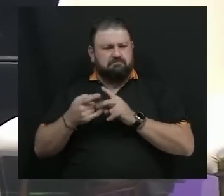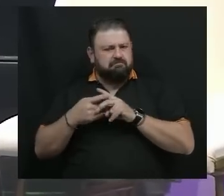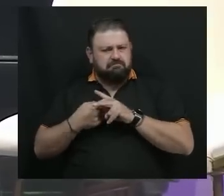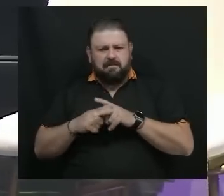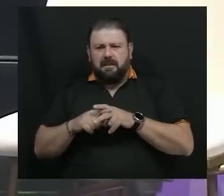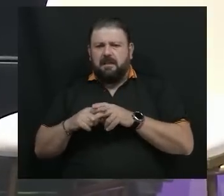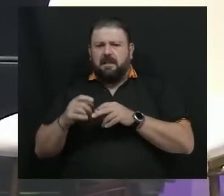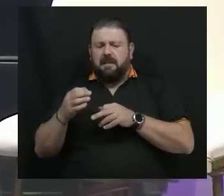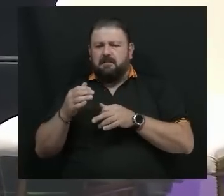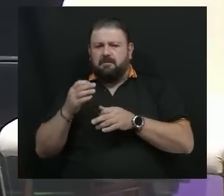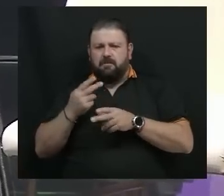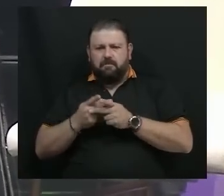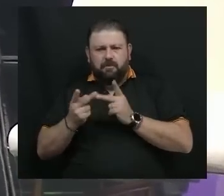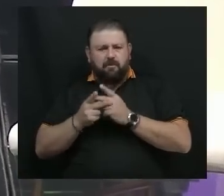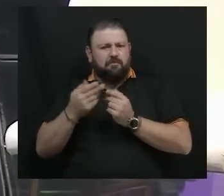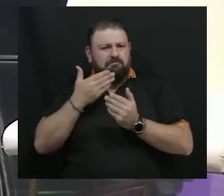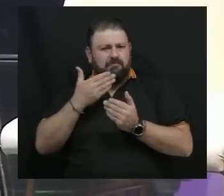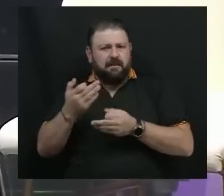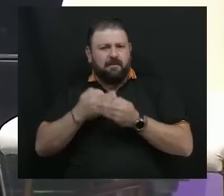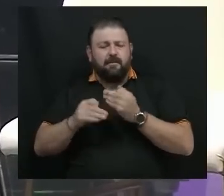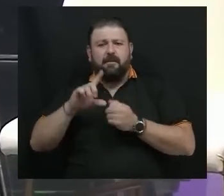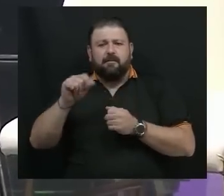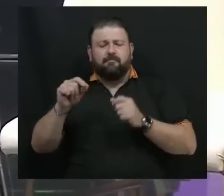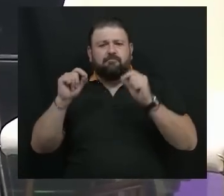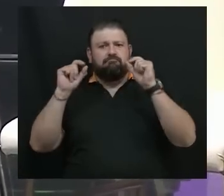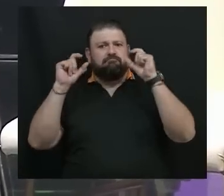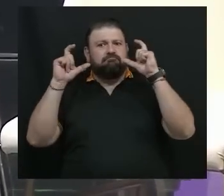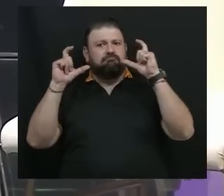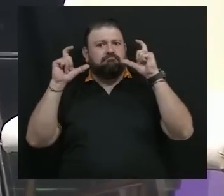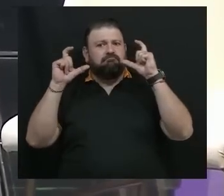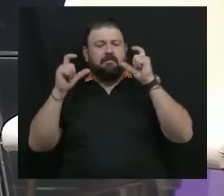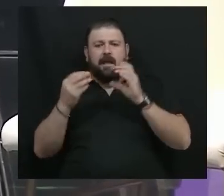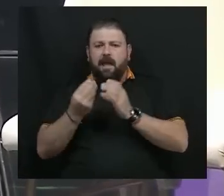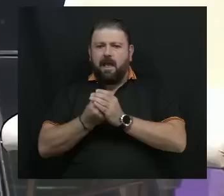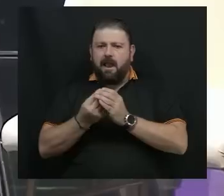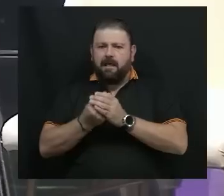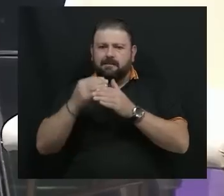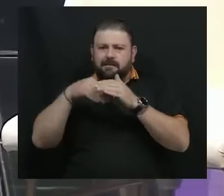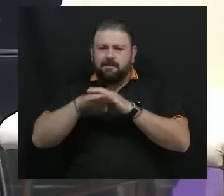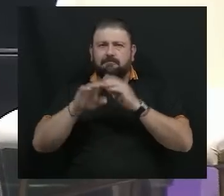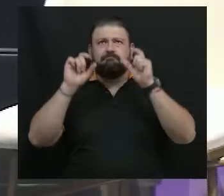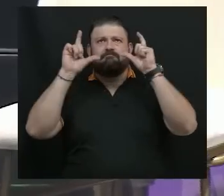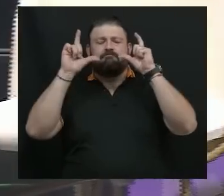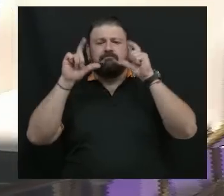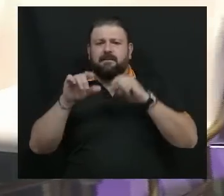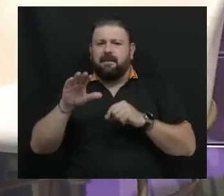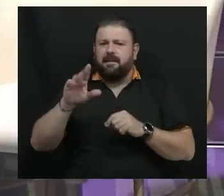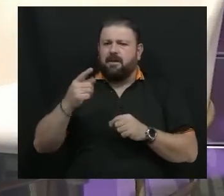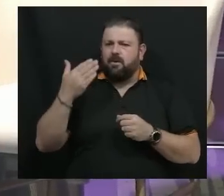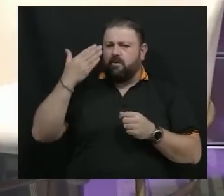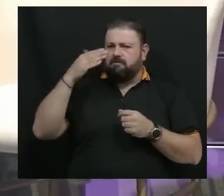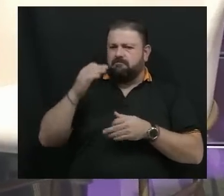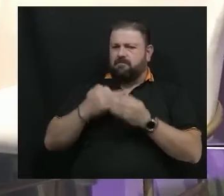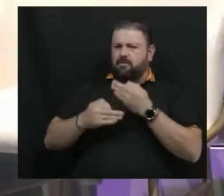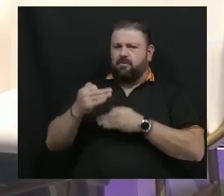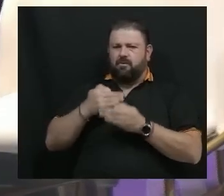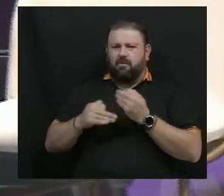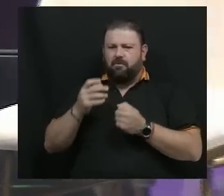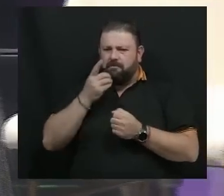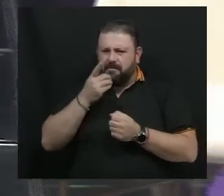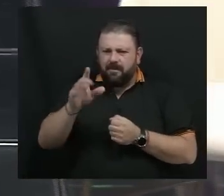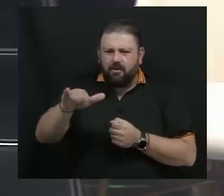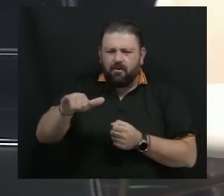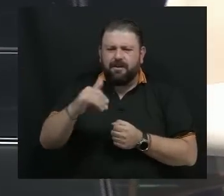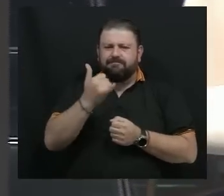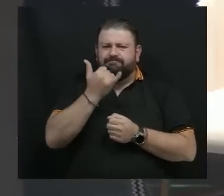y ya no me daba sueño en clase. Y un día una profesora me pregunta, Leonardo, ¿qué es lo que estás tomando allí? Que yo te veo todo el tiempo con esta